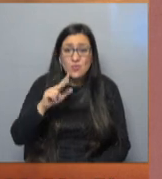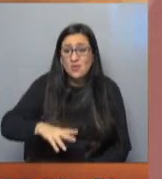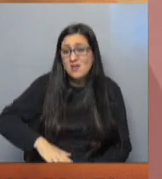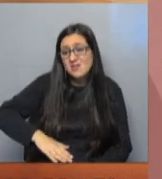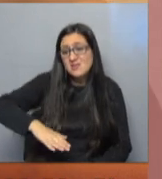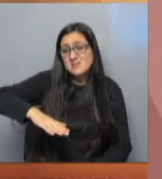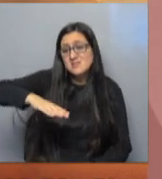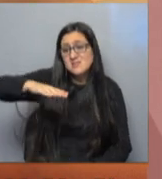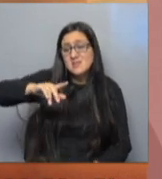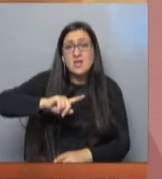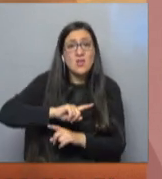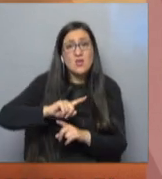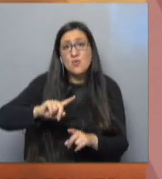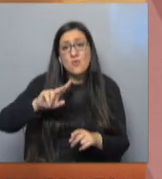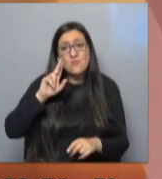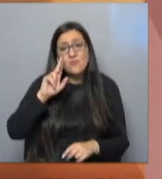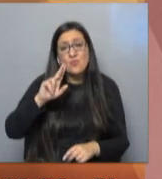este casarse